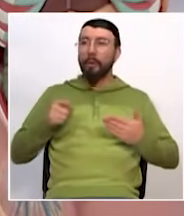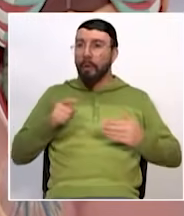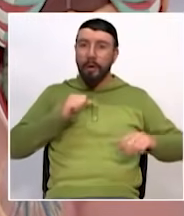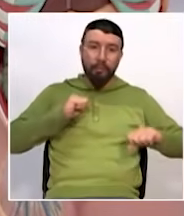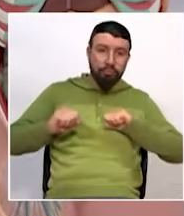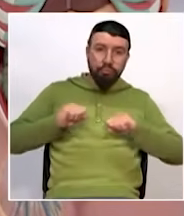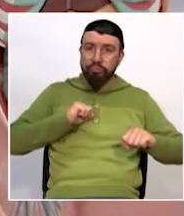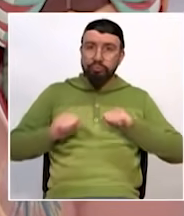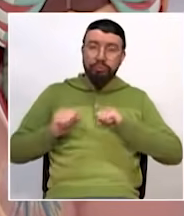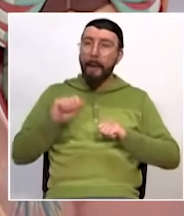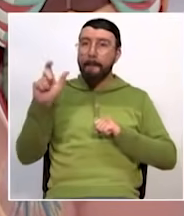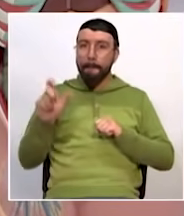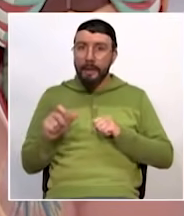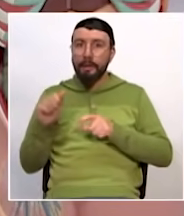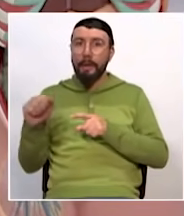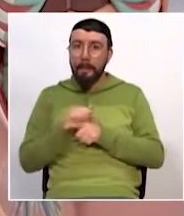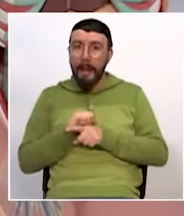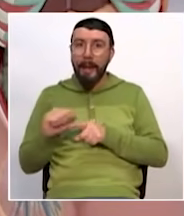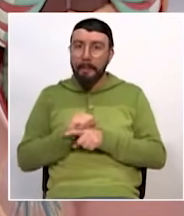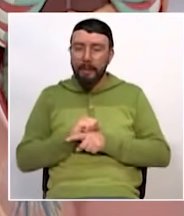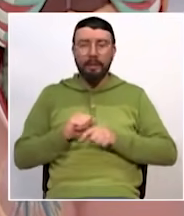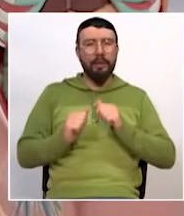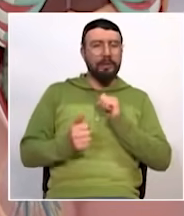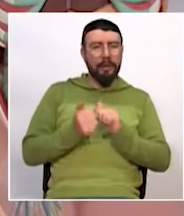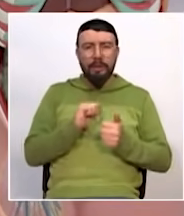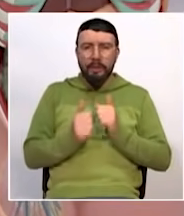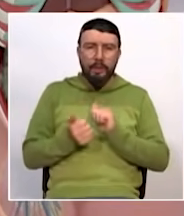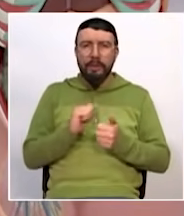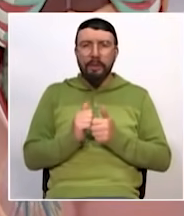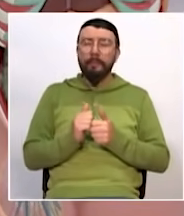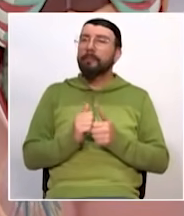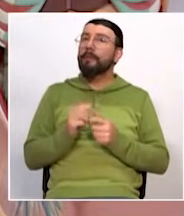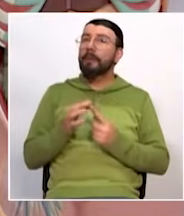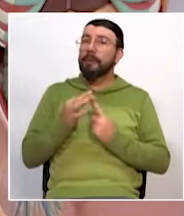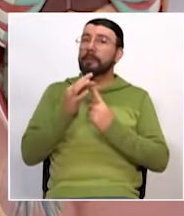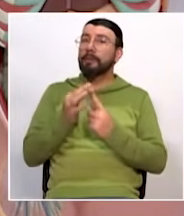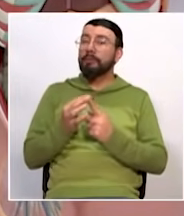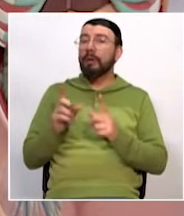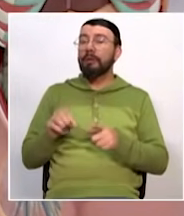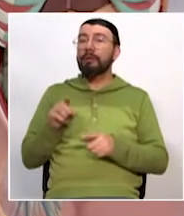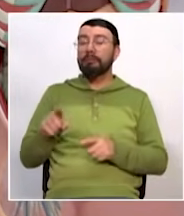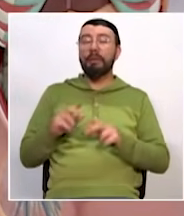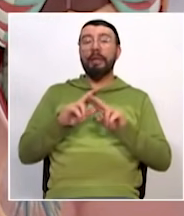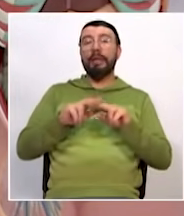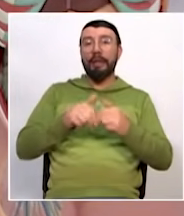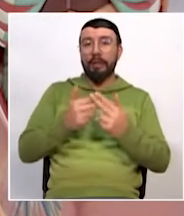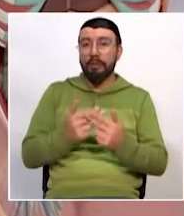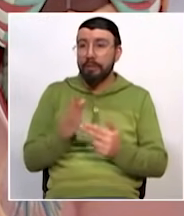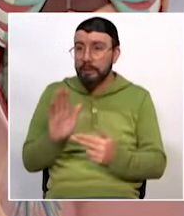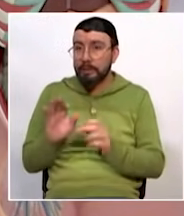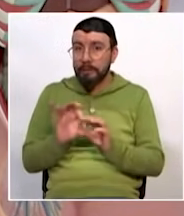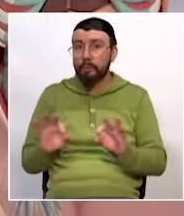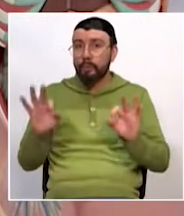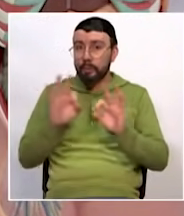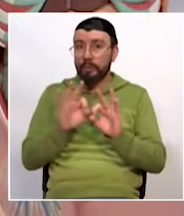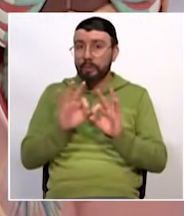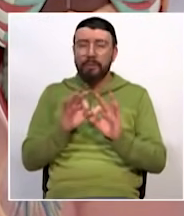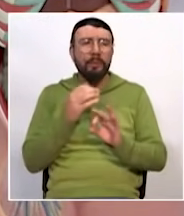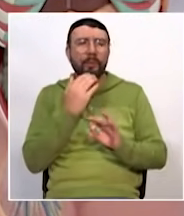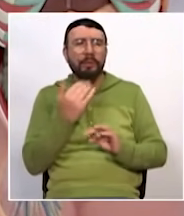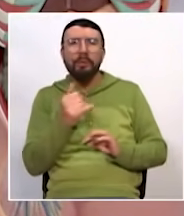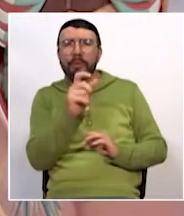que la persona practica incluyendo la actividad sexual o sea que mientras la persona